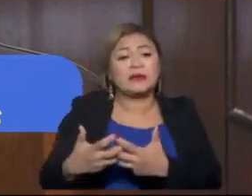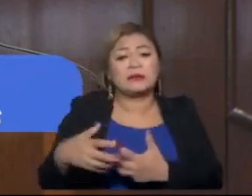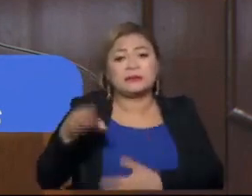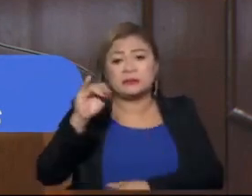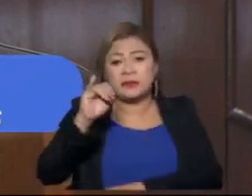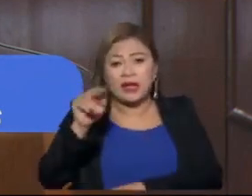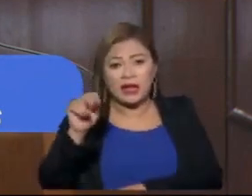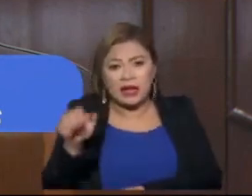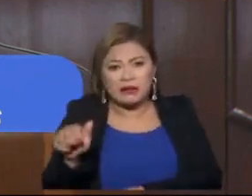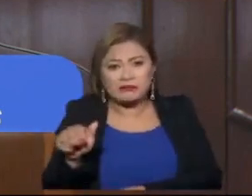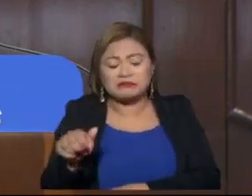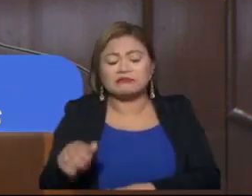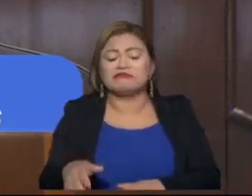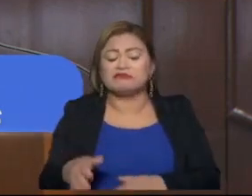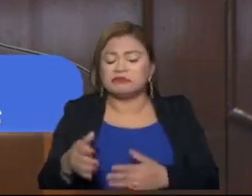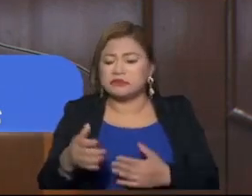años.